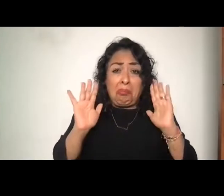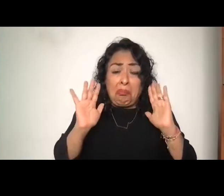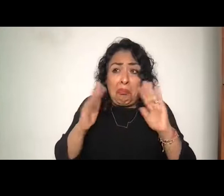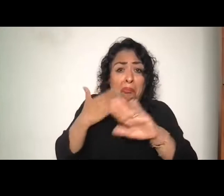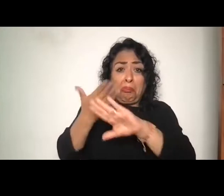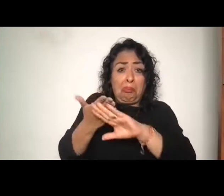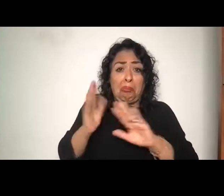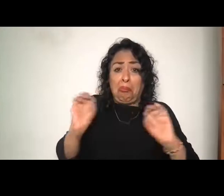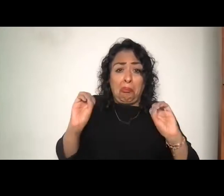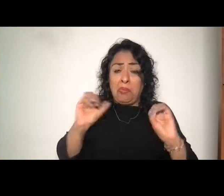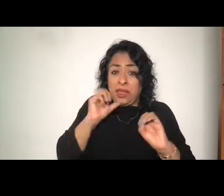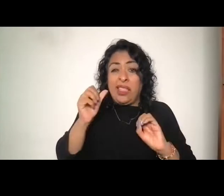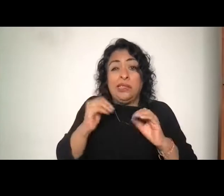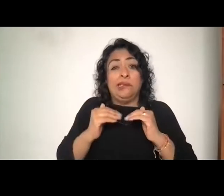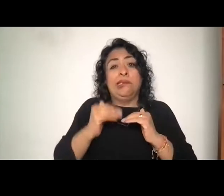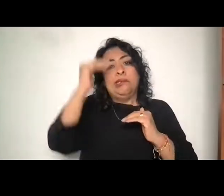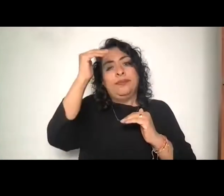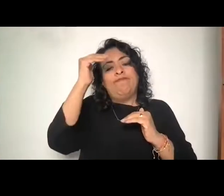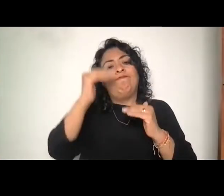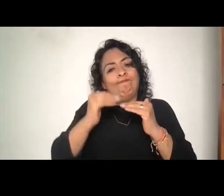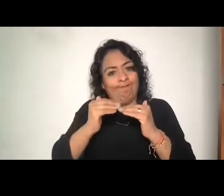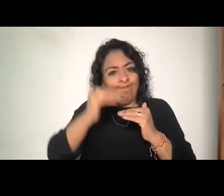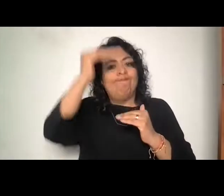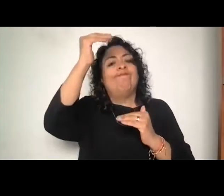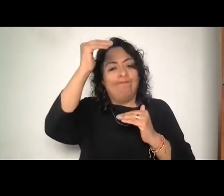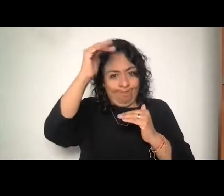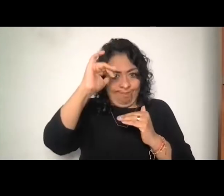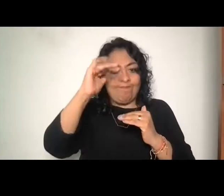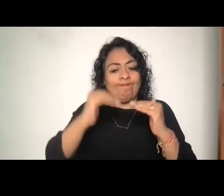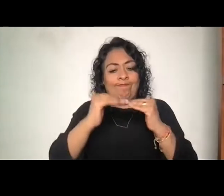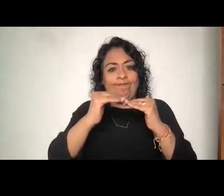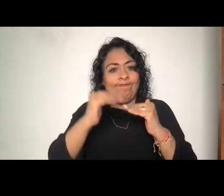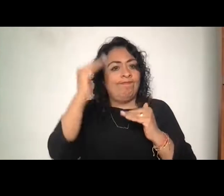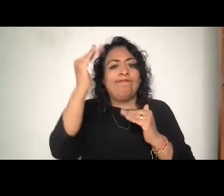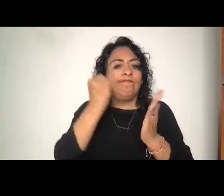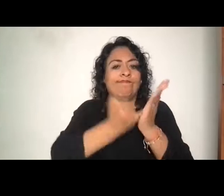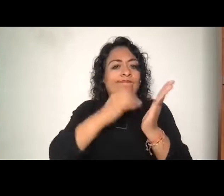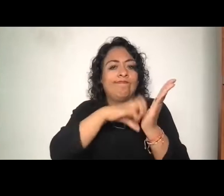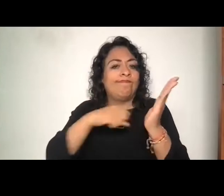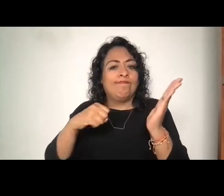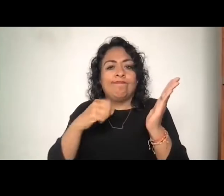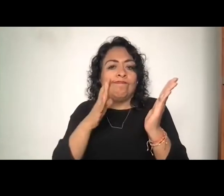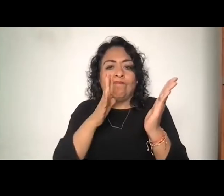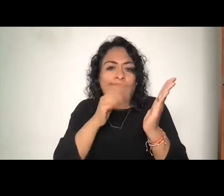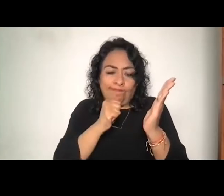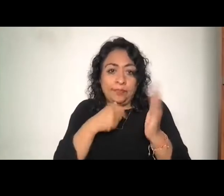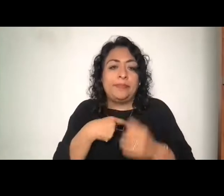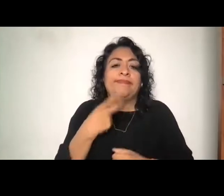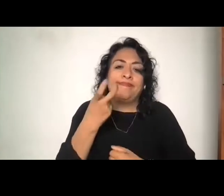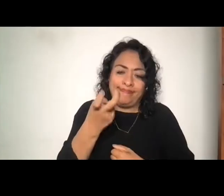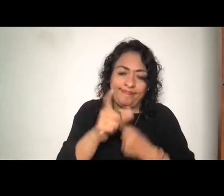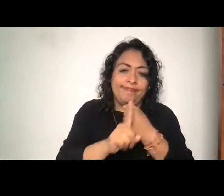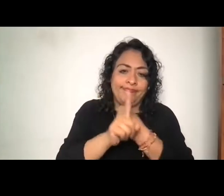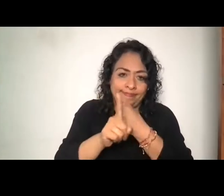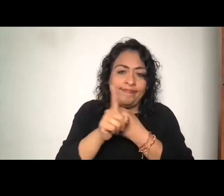afectar. Si pasan de ahí, todo lo que pase de ahí hacia arriba no se va a poder reducir, y ahí está la